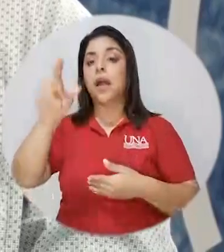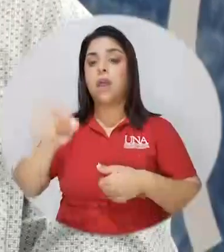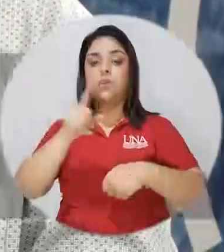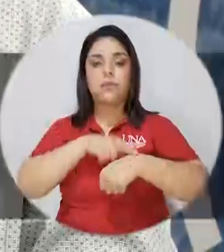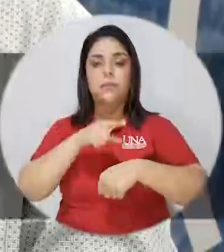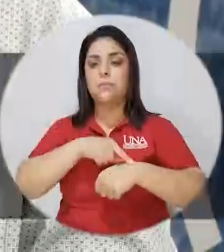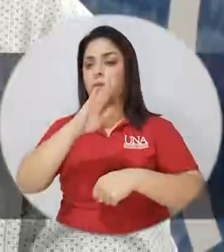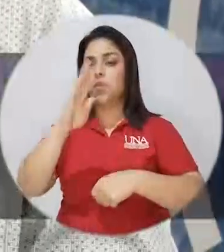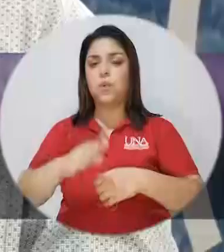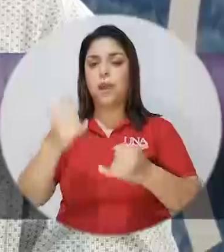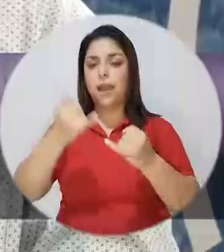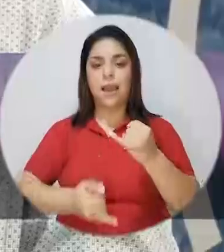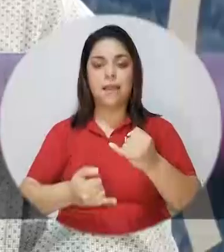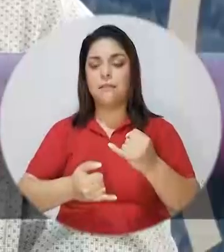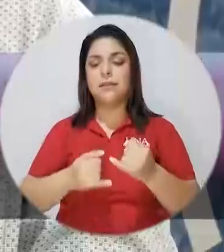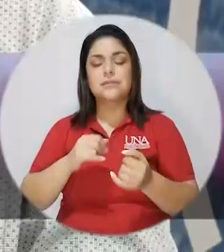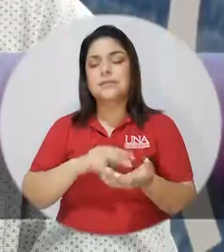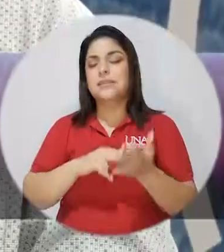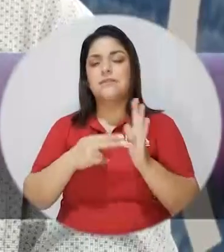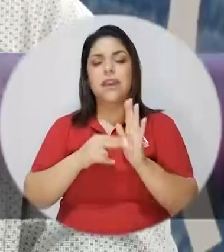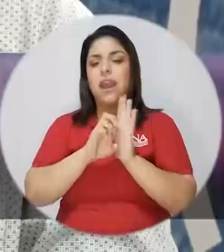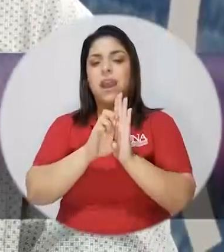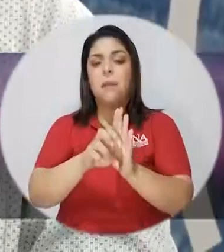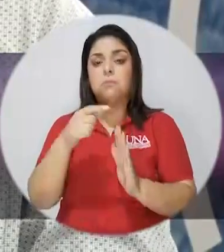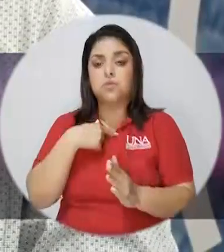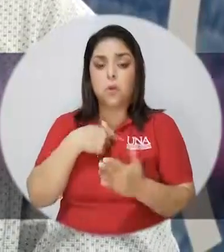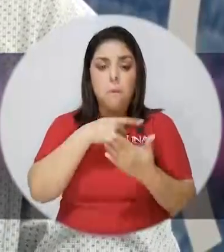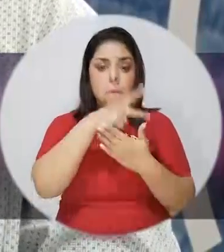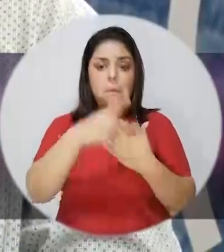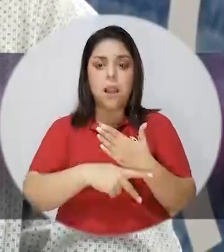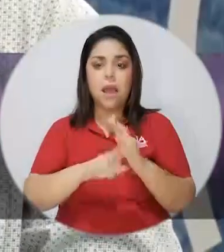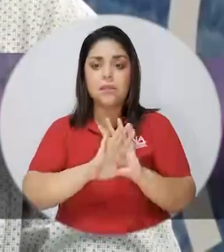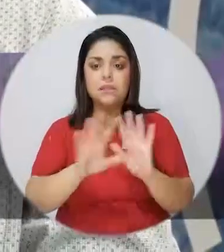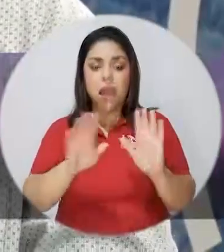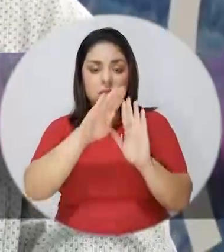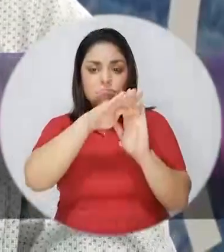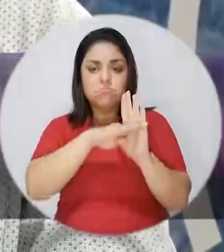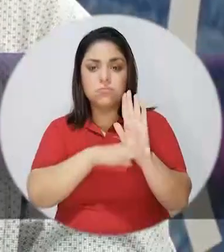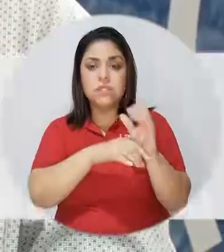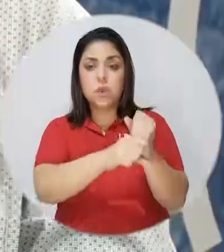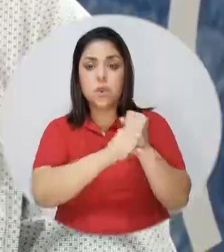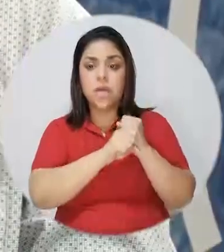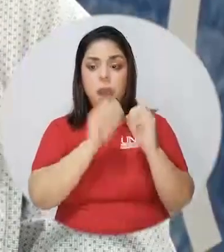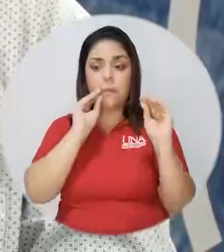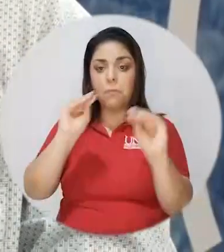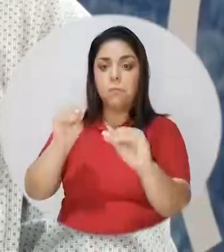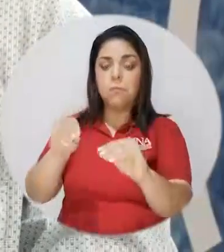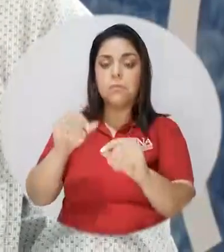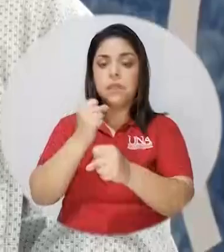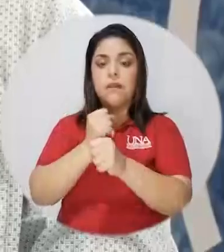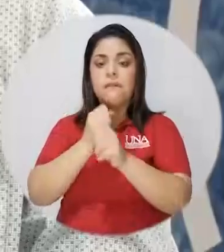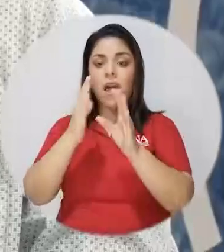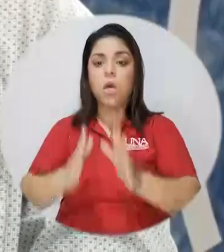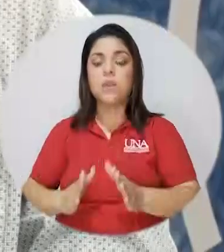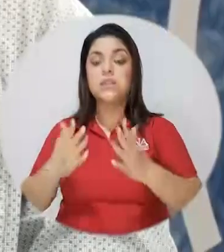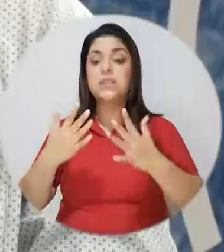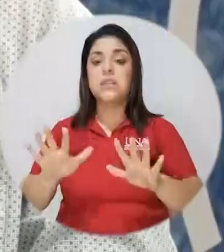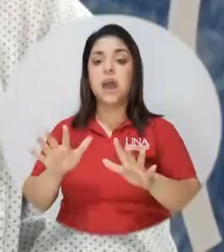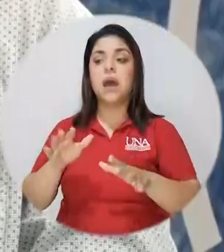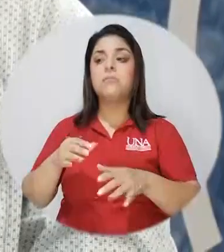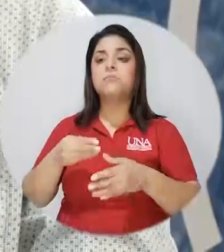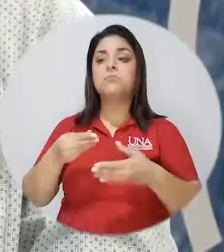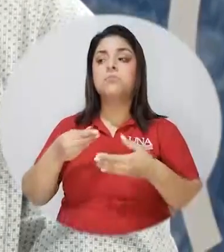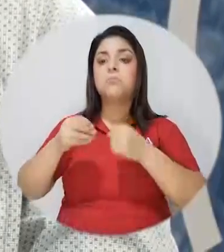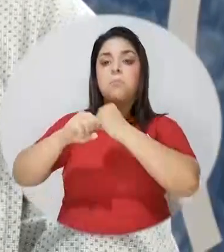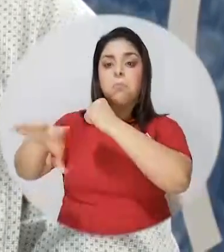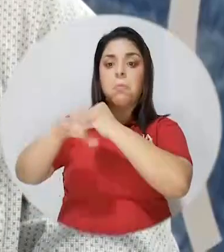no podemos decir que simplemente un plan de ciberseguridad dirigido a los teletrabajadores, en donde se haga